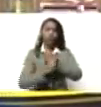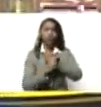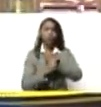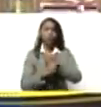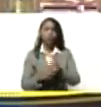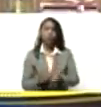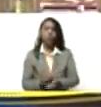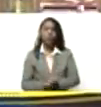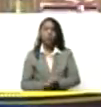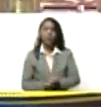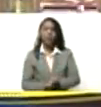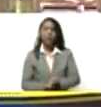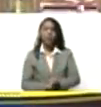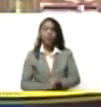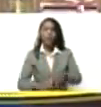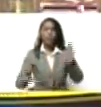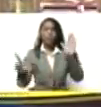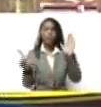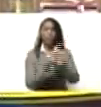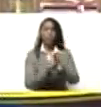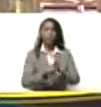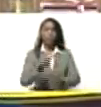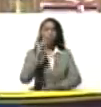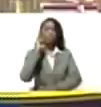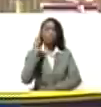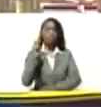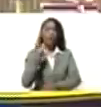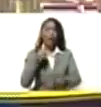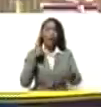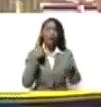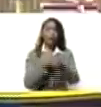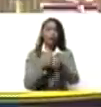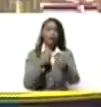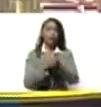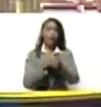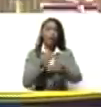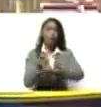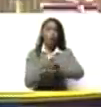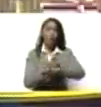a obtener la vacuna y quiero agradecer